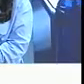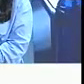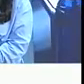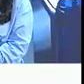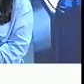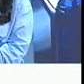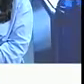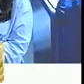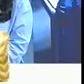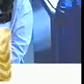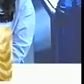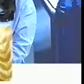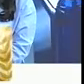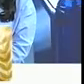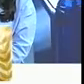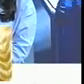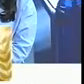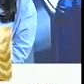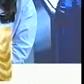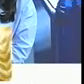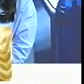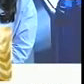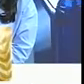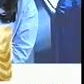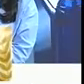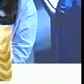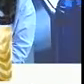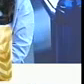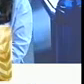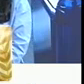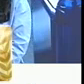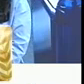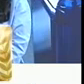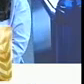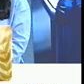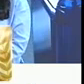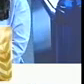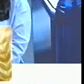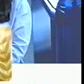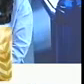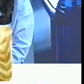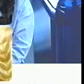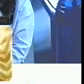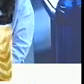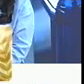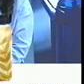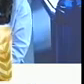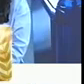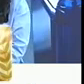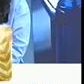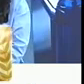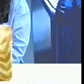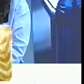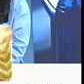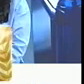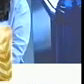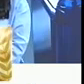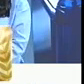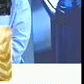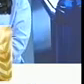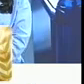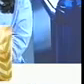El nuevo jabón Benza te va a encantar. Toda tu familia conocerá su aroma, suavidad y protección en un solo producto.